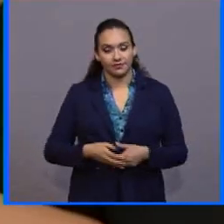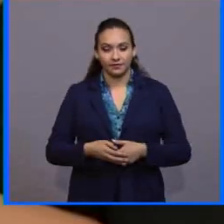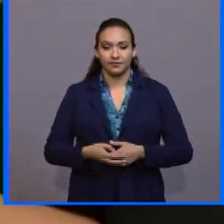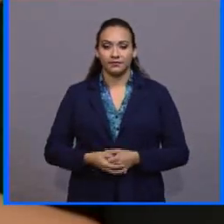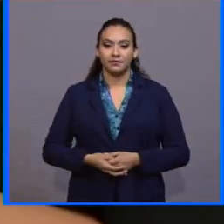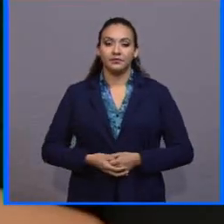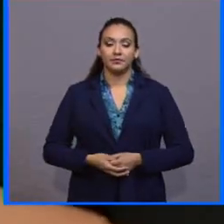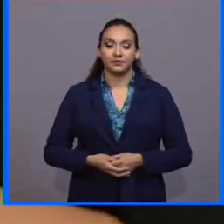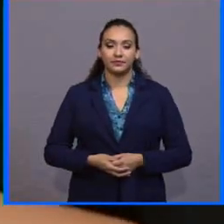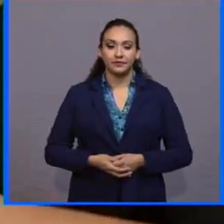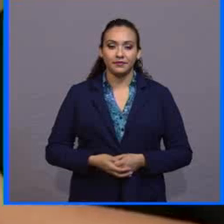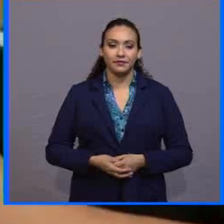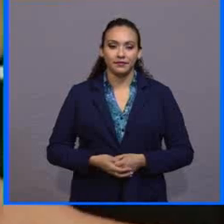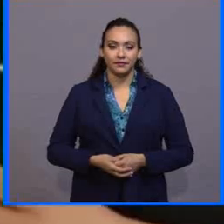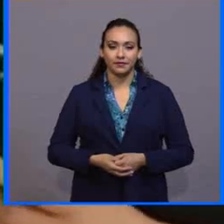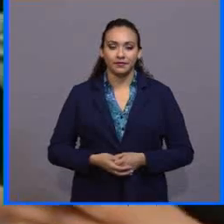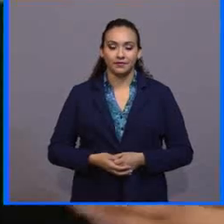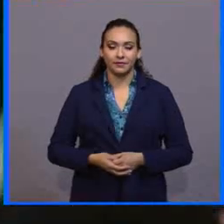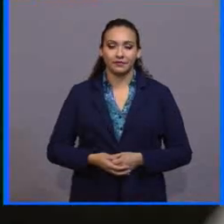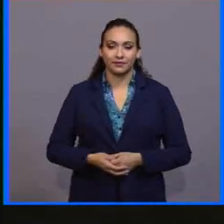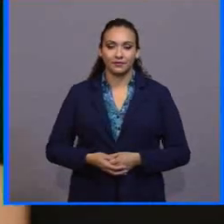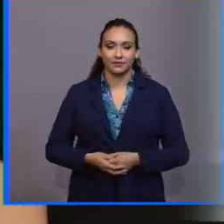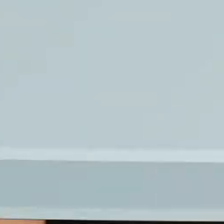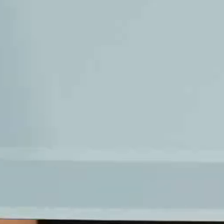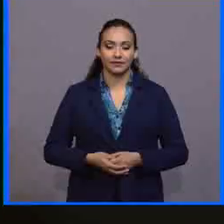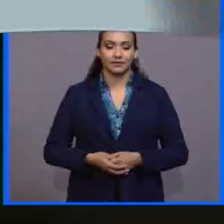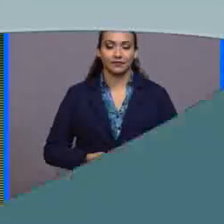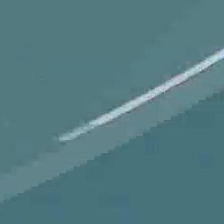reparación del daño.